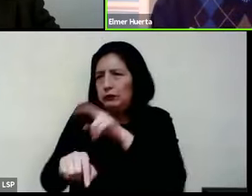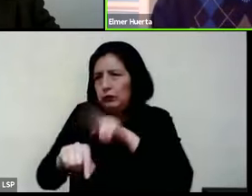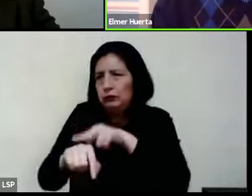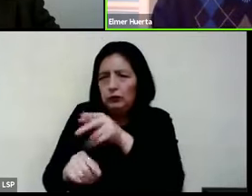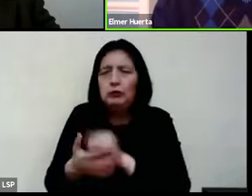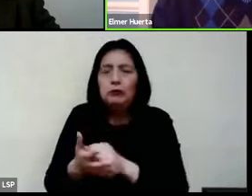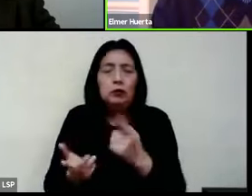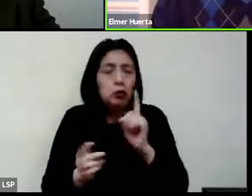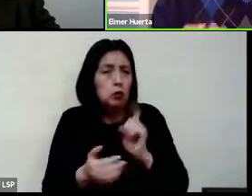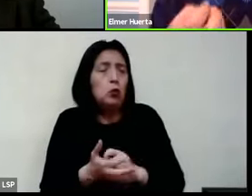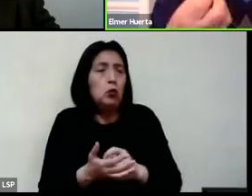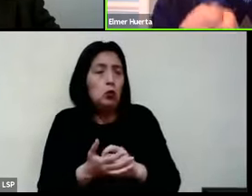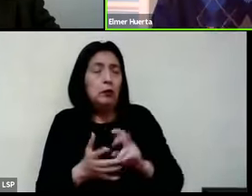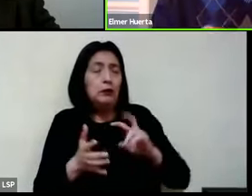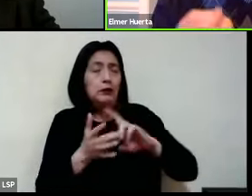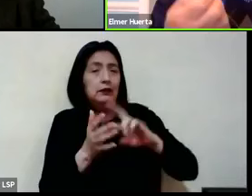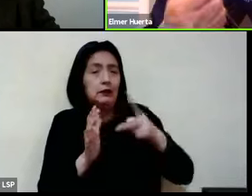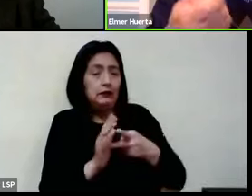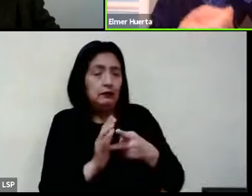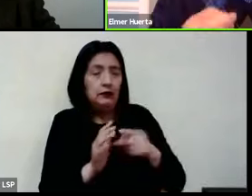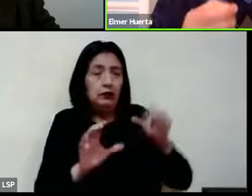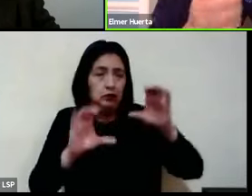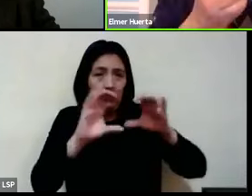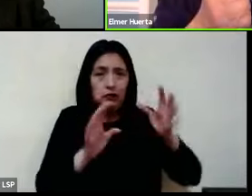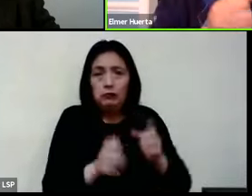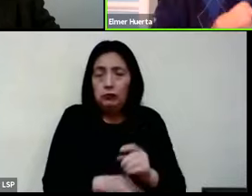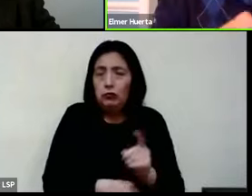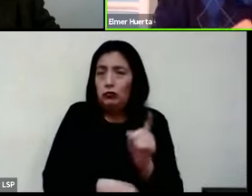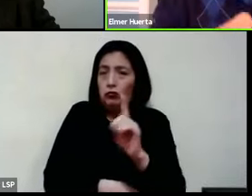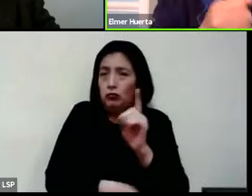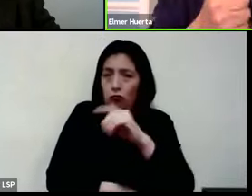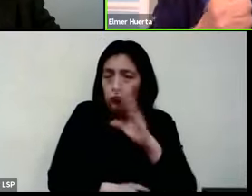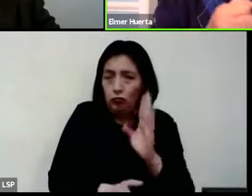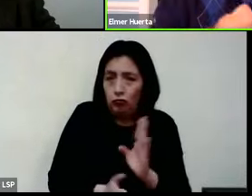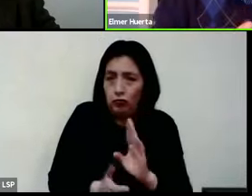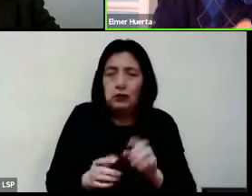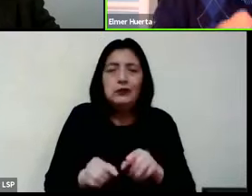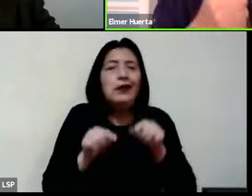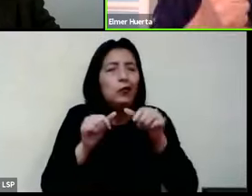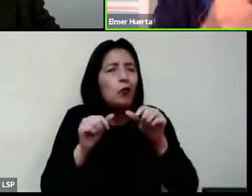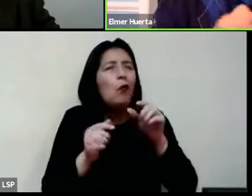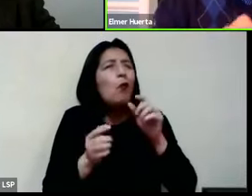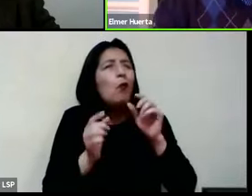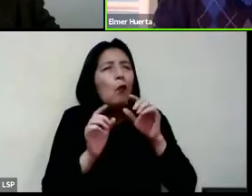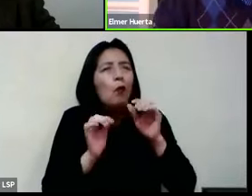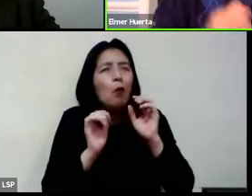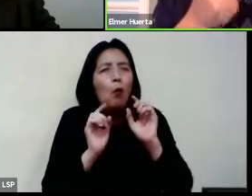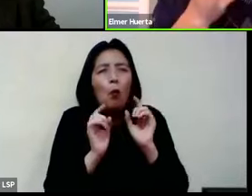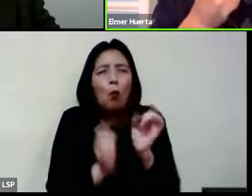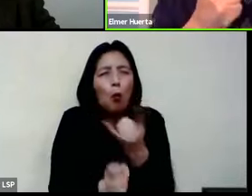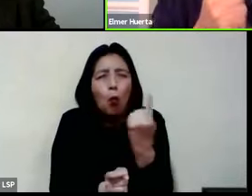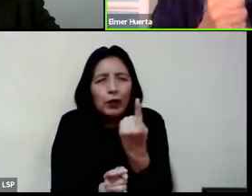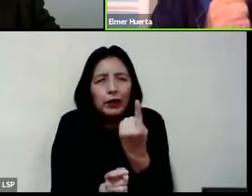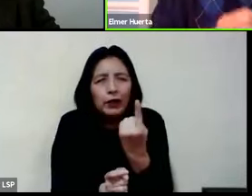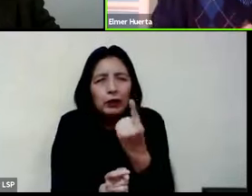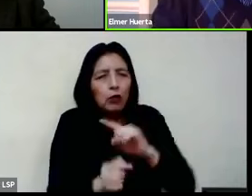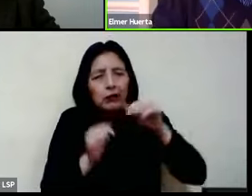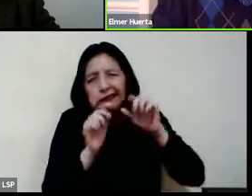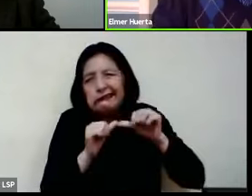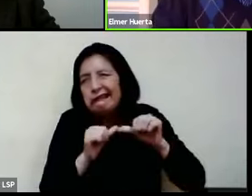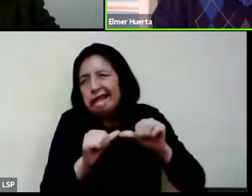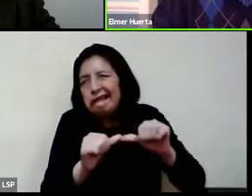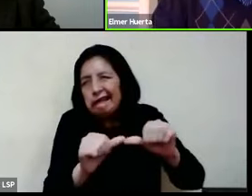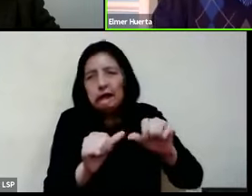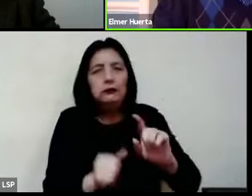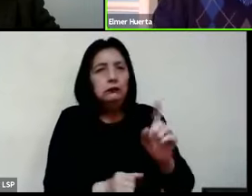Un concepto científico jamás es un concepto fijo, estático, para siempre, labrado